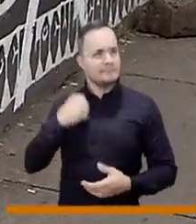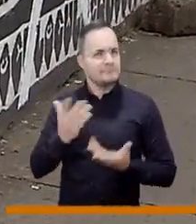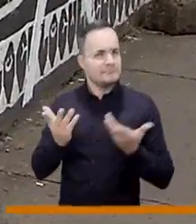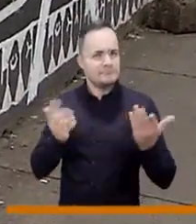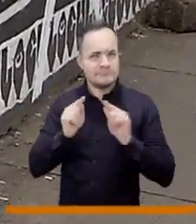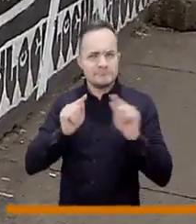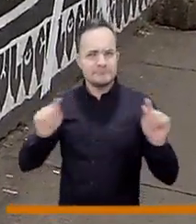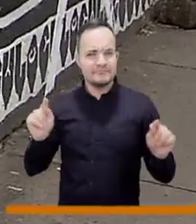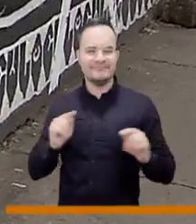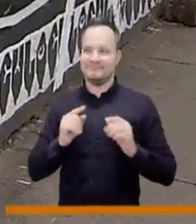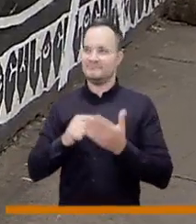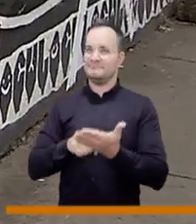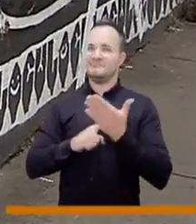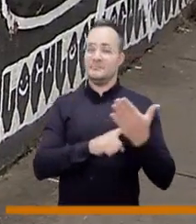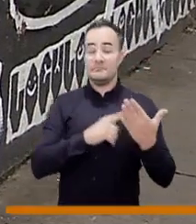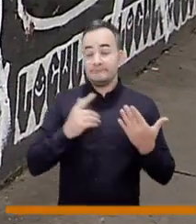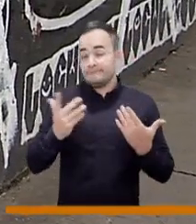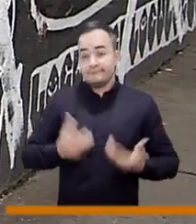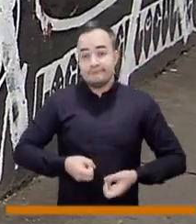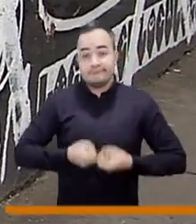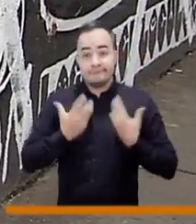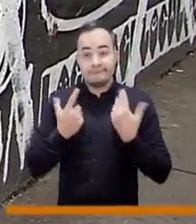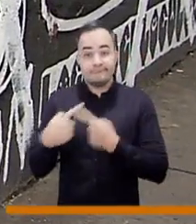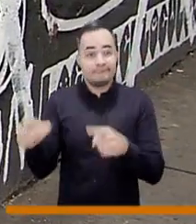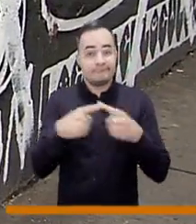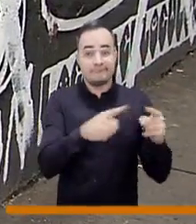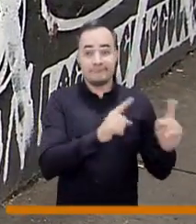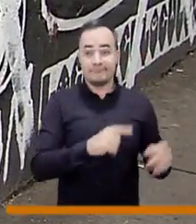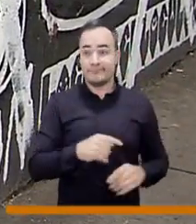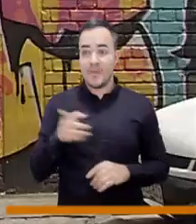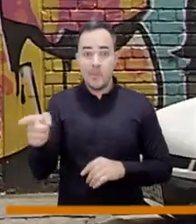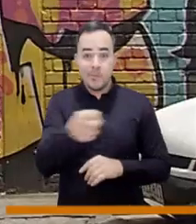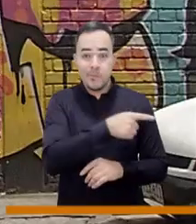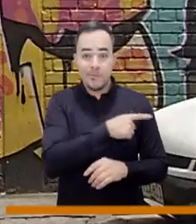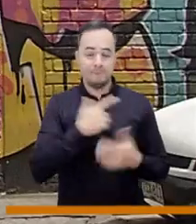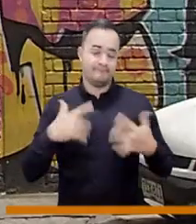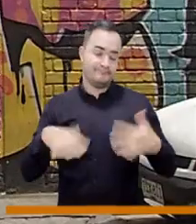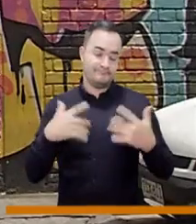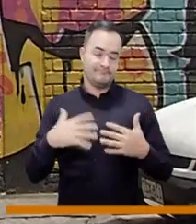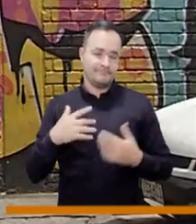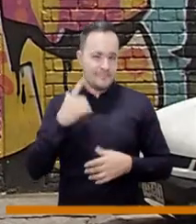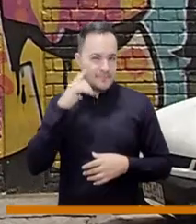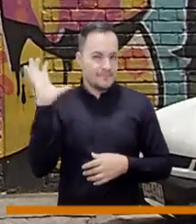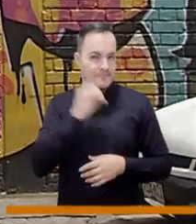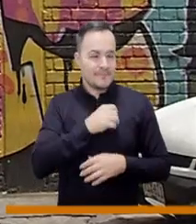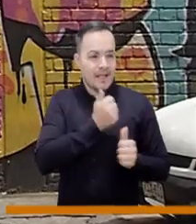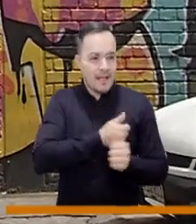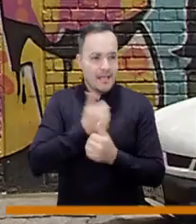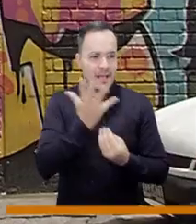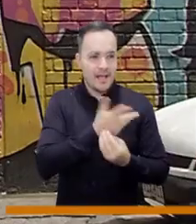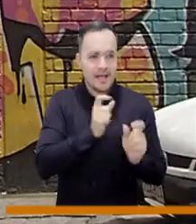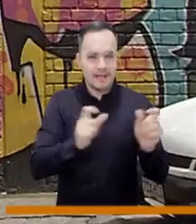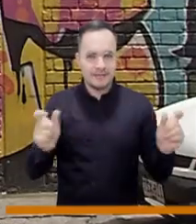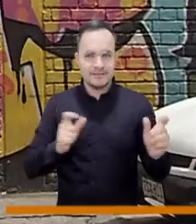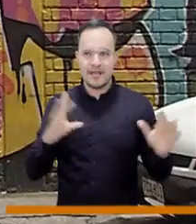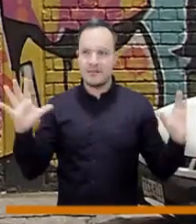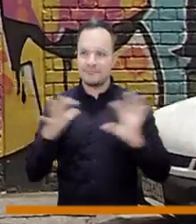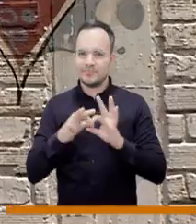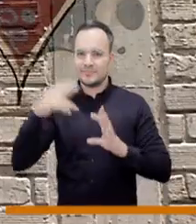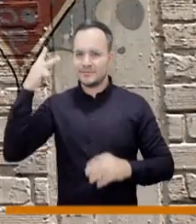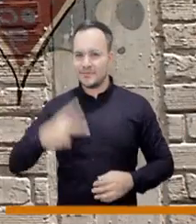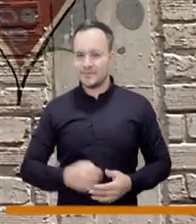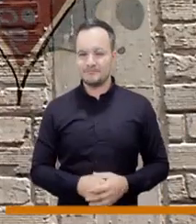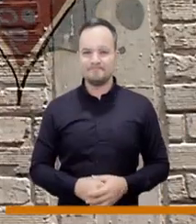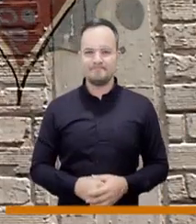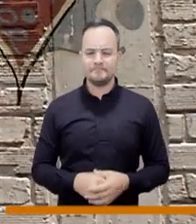tienen como diferentes expresiones. Todos y cada uno son libres de hacer lo que quieran, entonces esto es como historia de cada